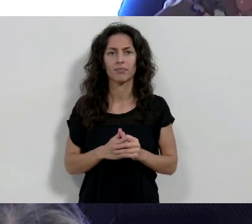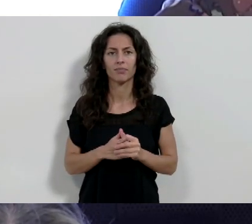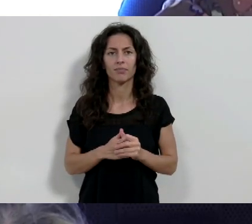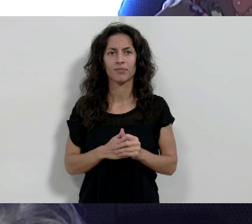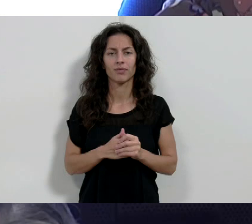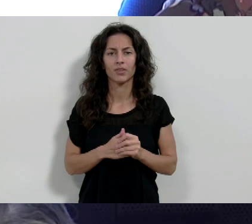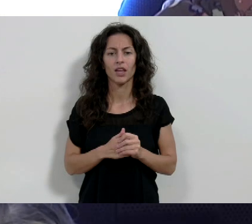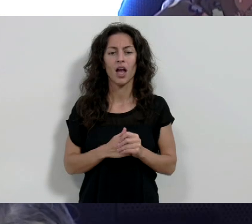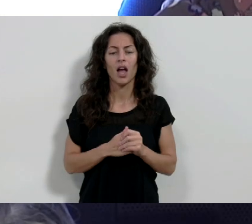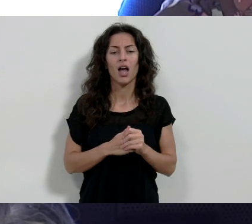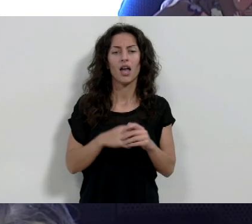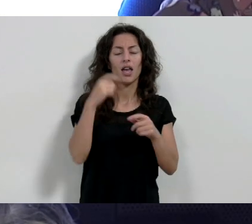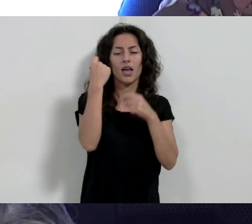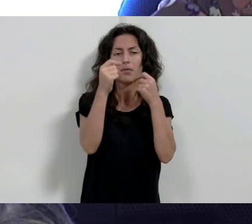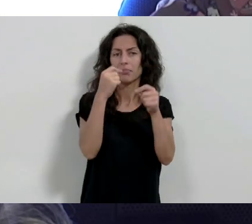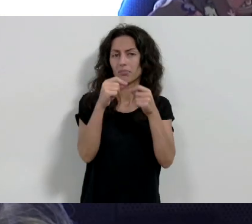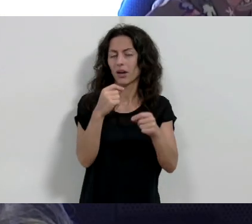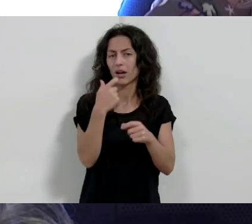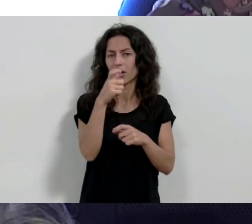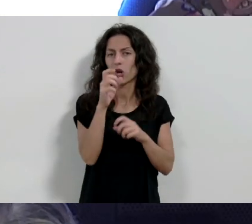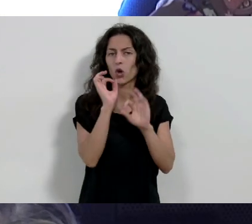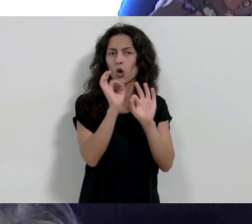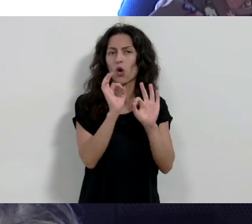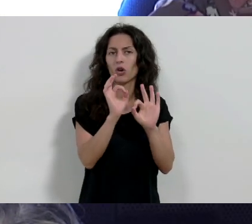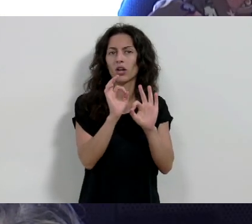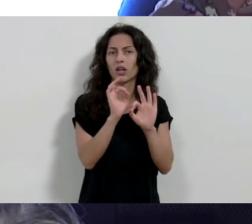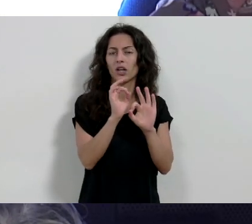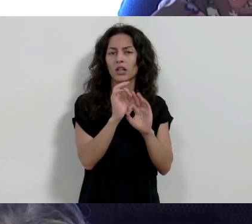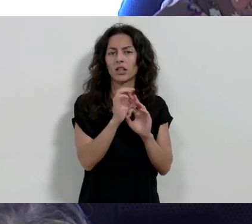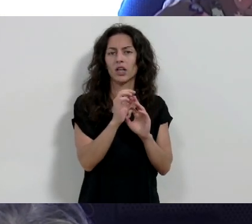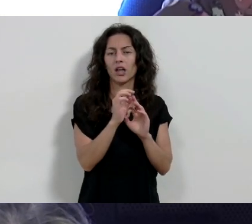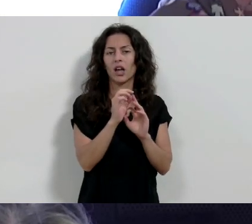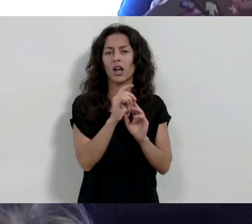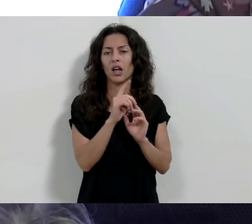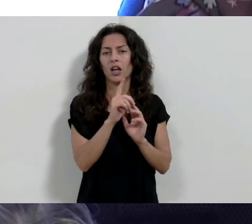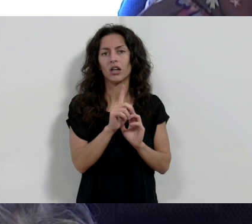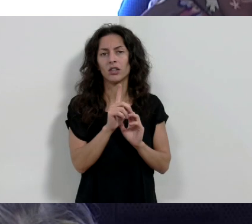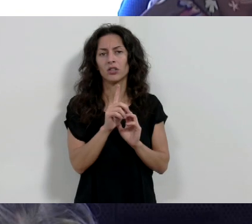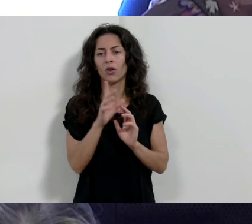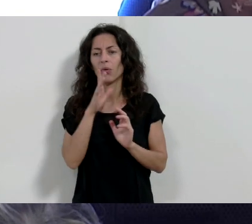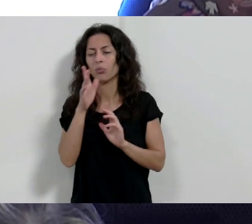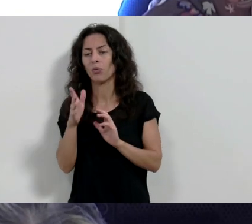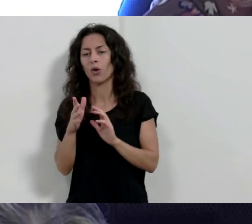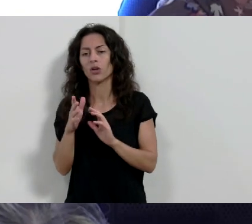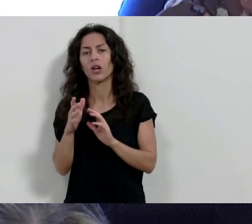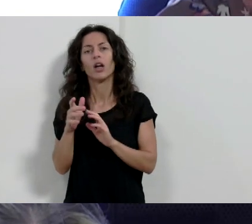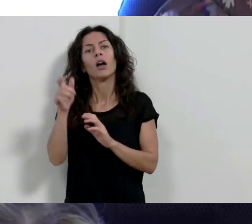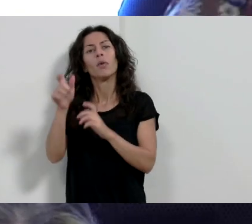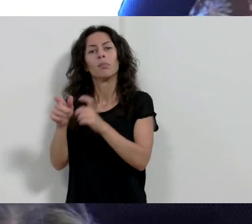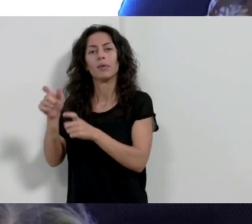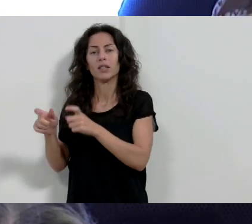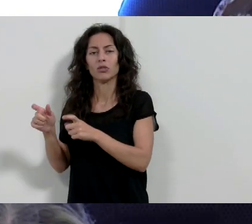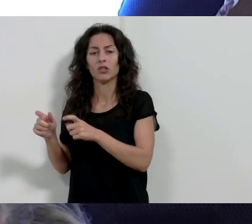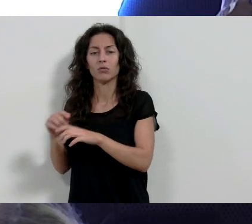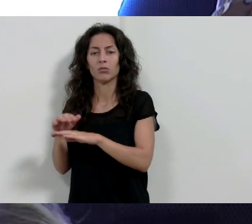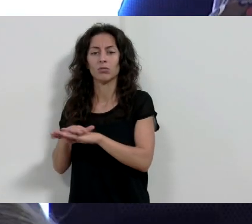porque se puede hacer con personal municipal. Y dice la señora Boadella que es normal que propongamos la externalización de los servicios porque dejamos